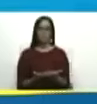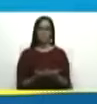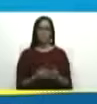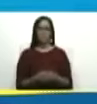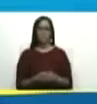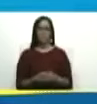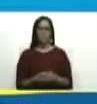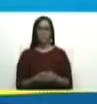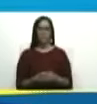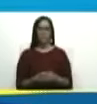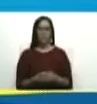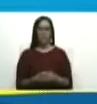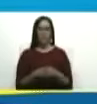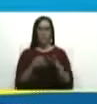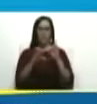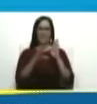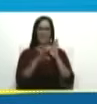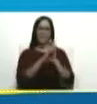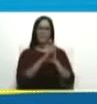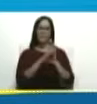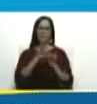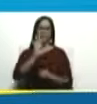capítulo quinto,